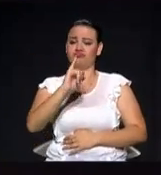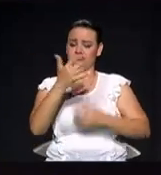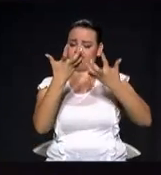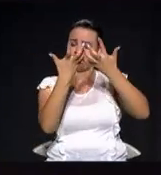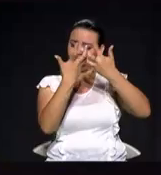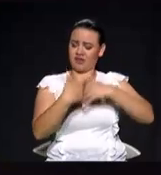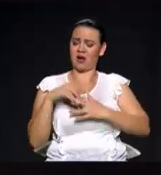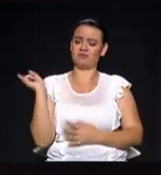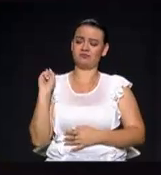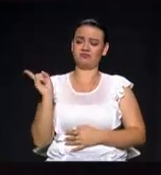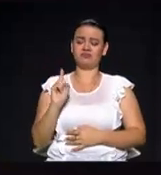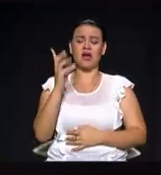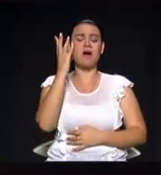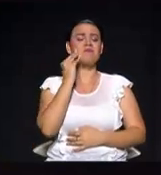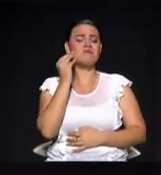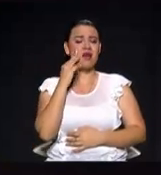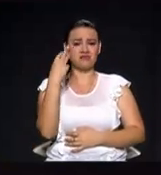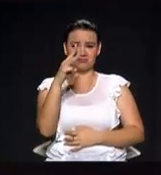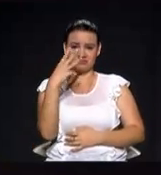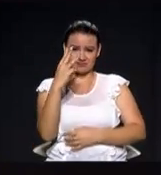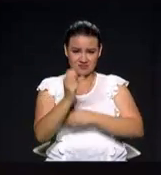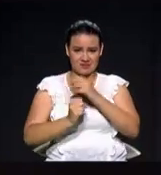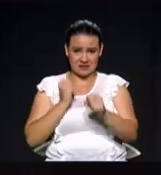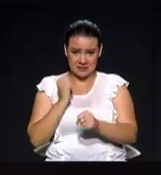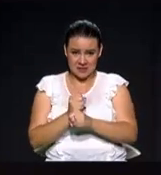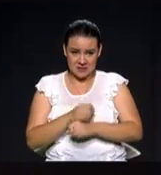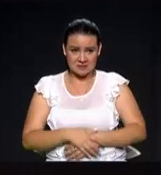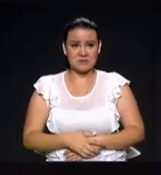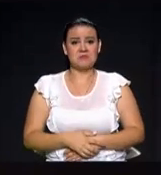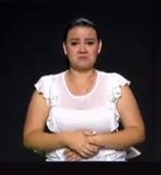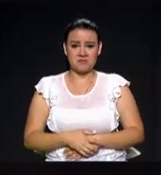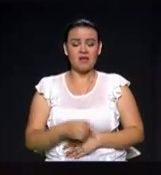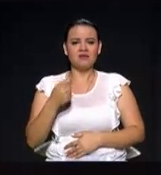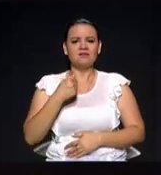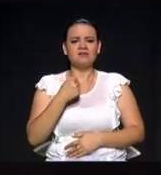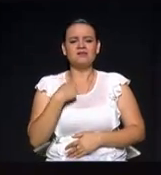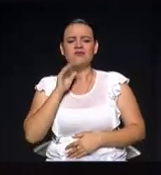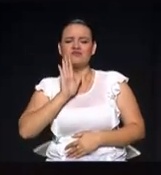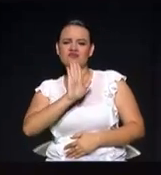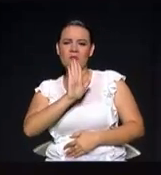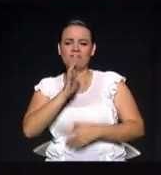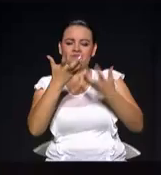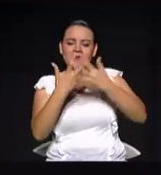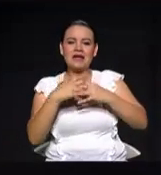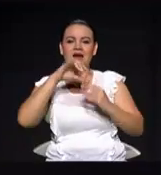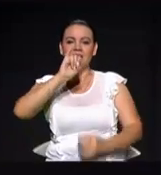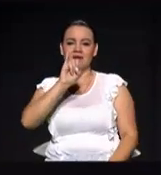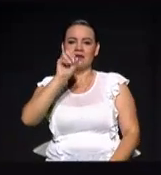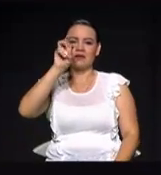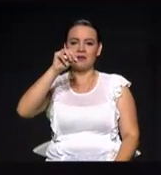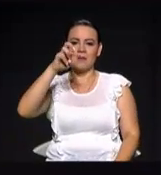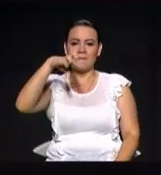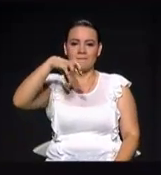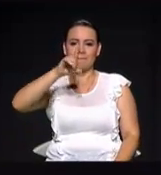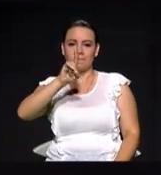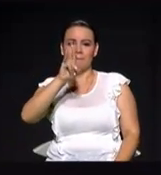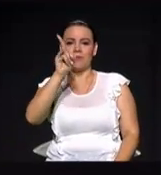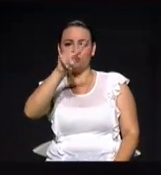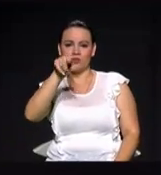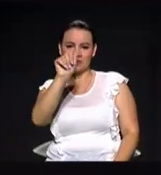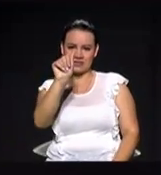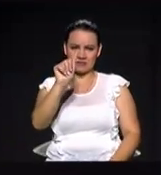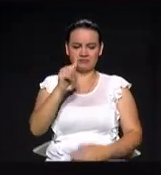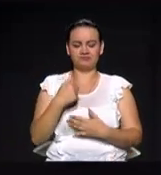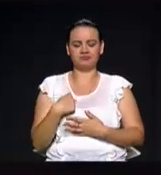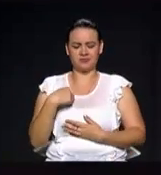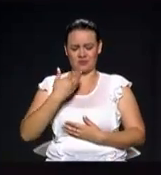y la política industrial de emprendimiento innovación nacional a través de impulsa y como empresario además yo sé lo buenos que somos los países para